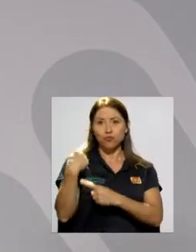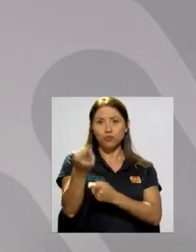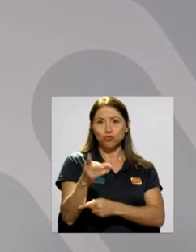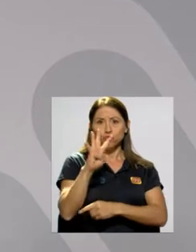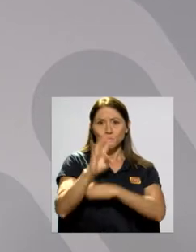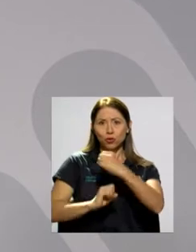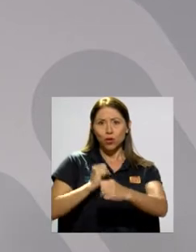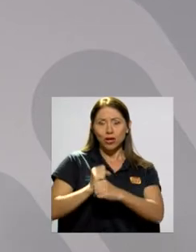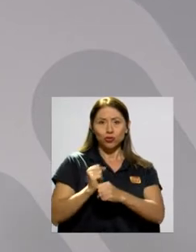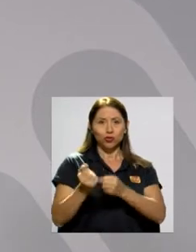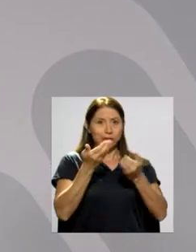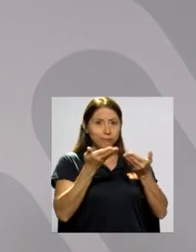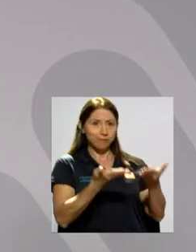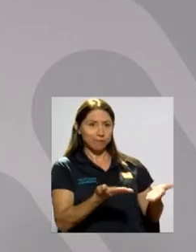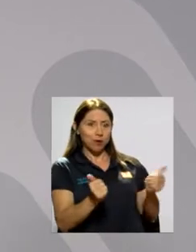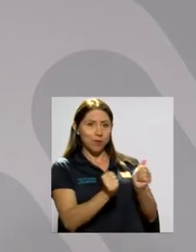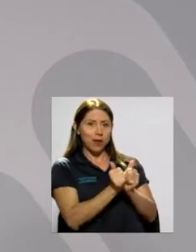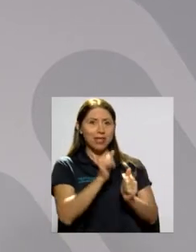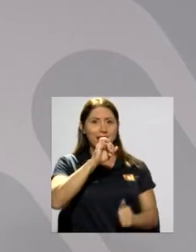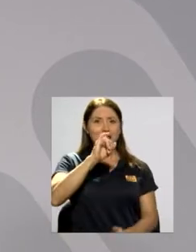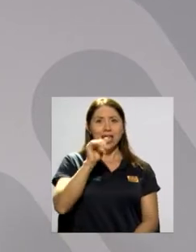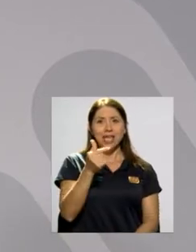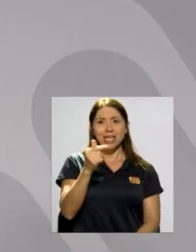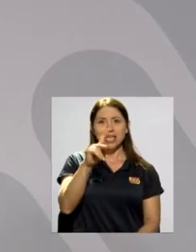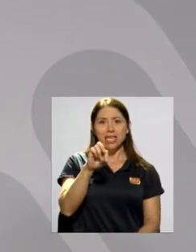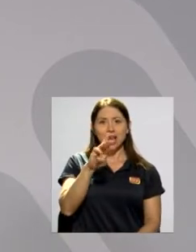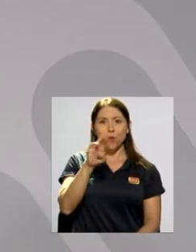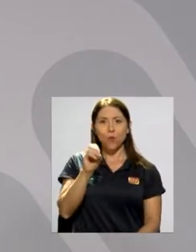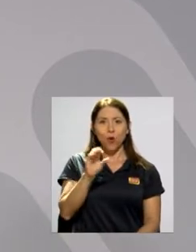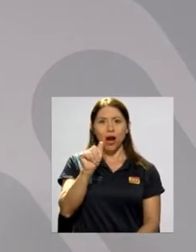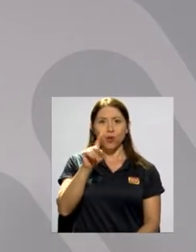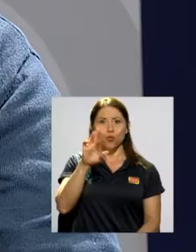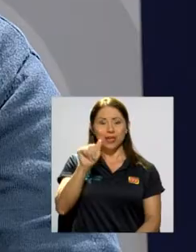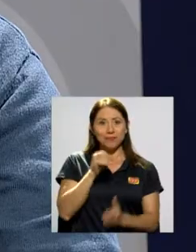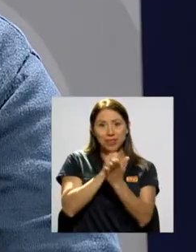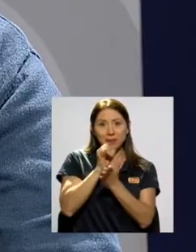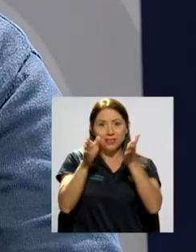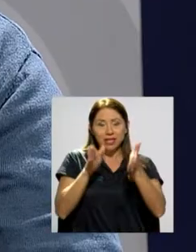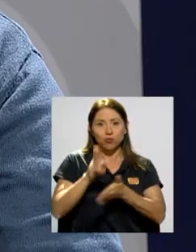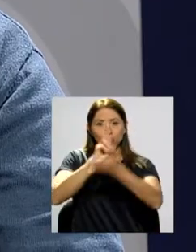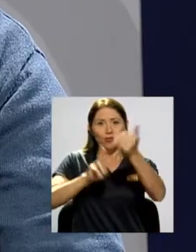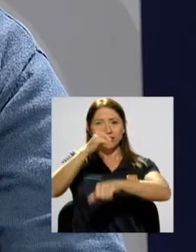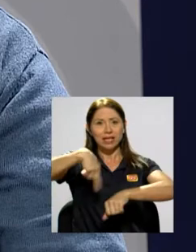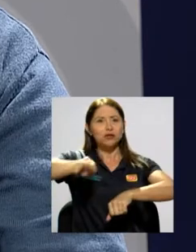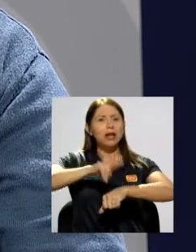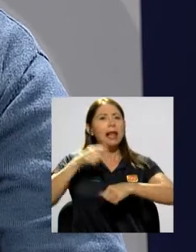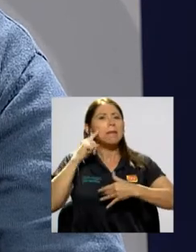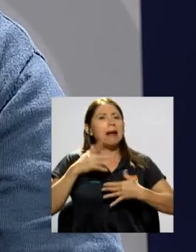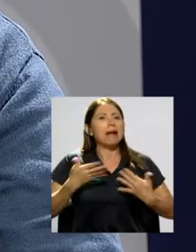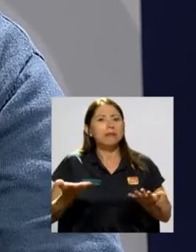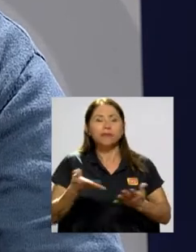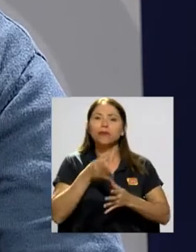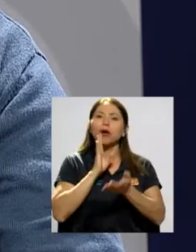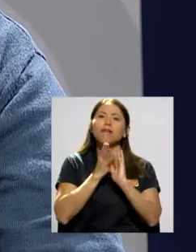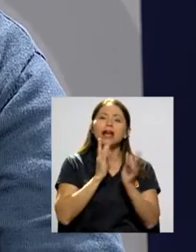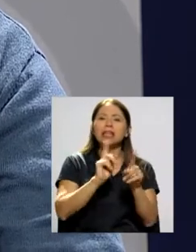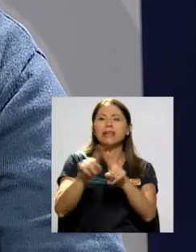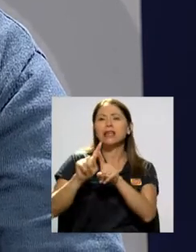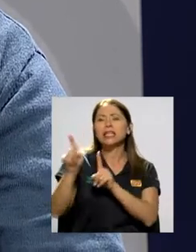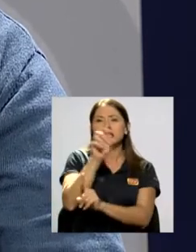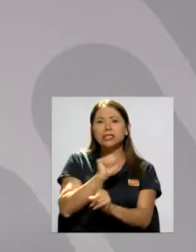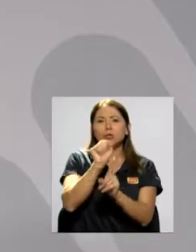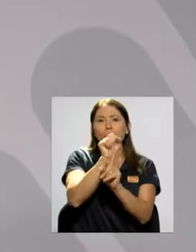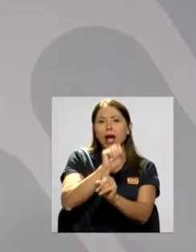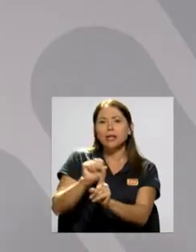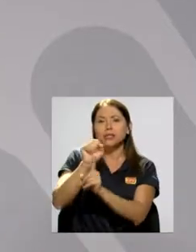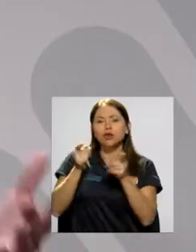me acompaña esta noche Guillermo Acuña, investigador de la Universidad Nacional, para conversar sobre los diferentes fenómenos